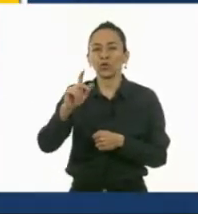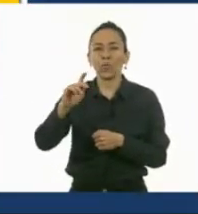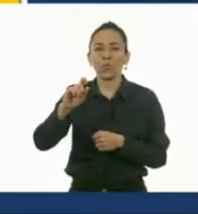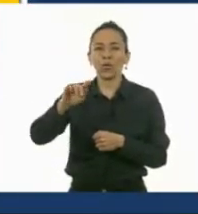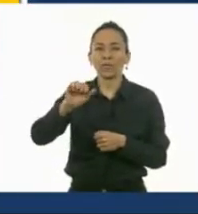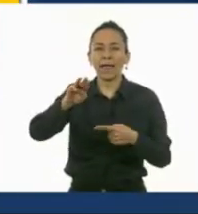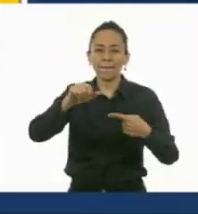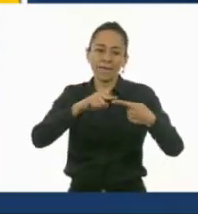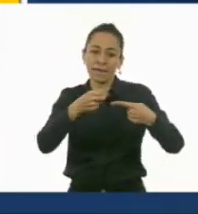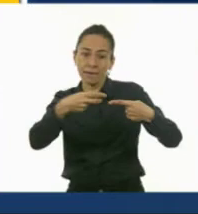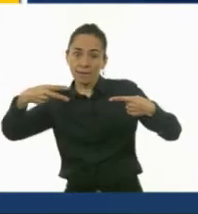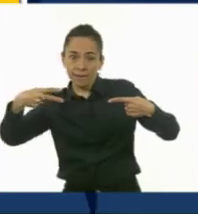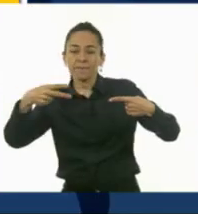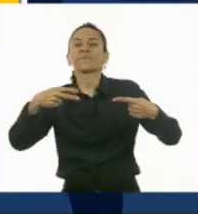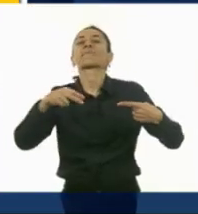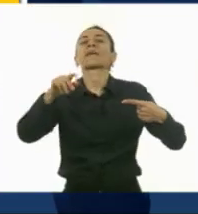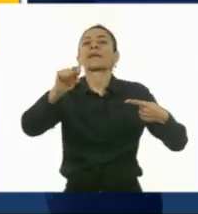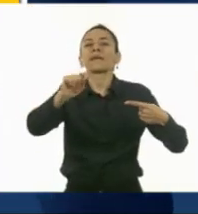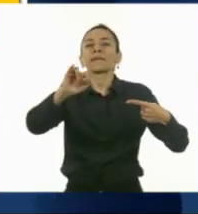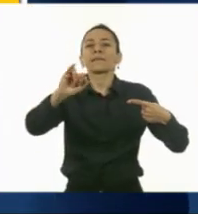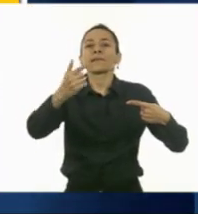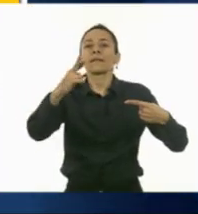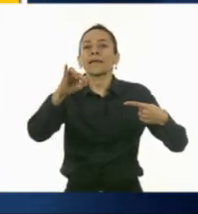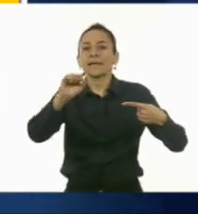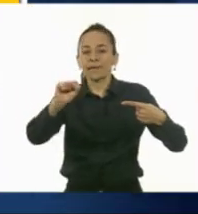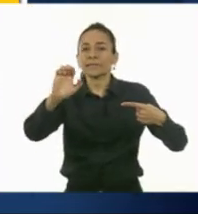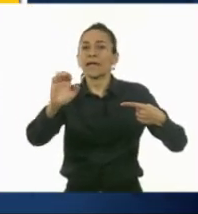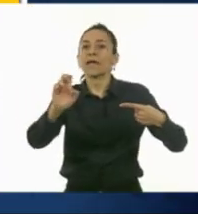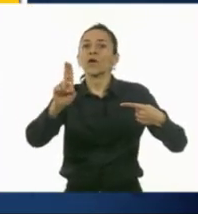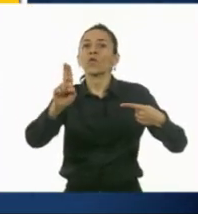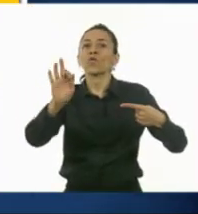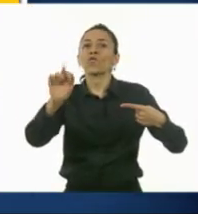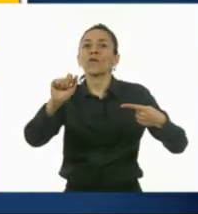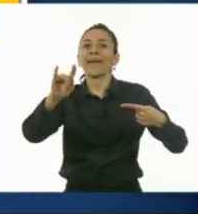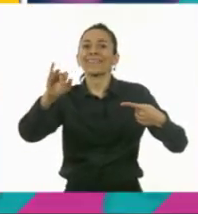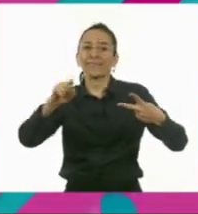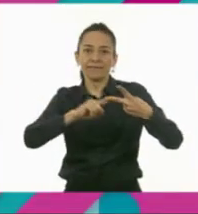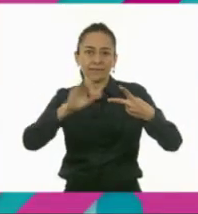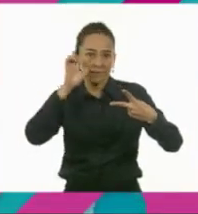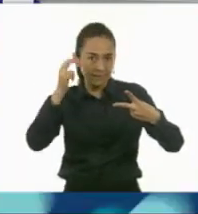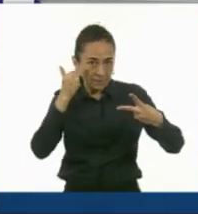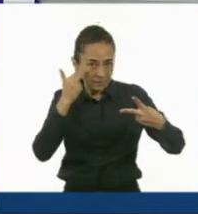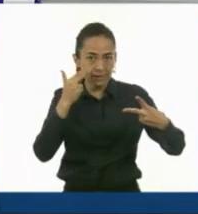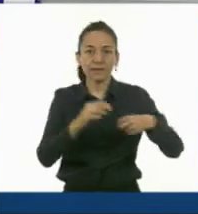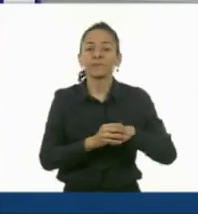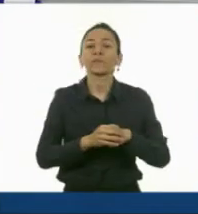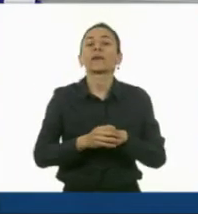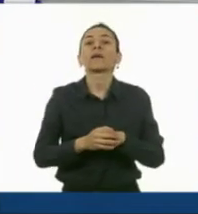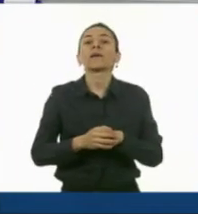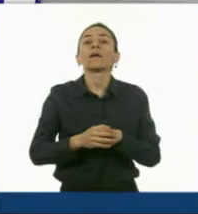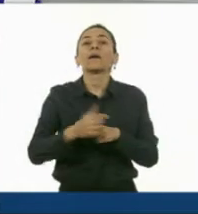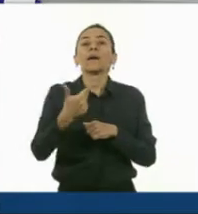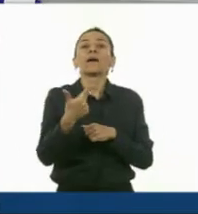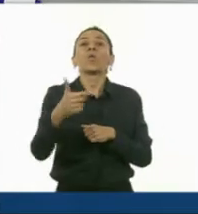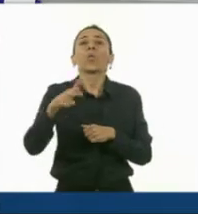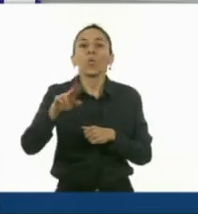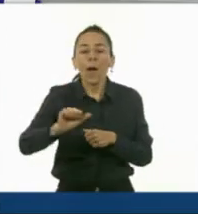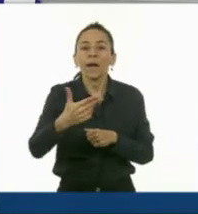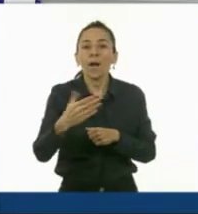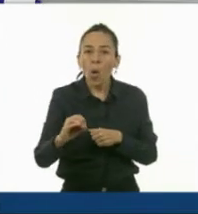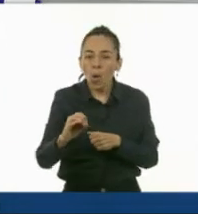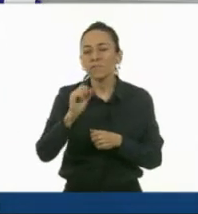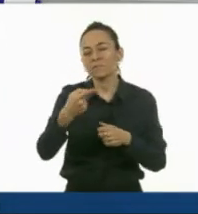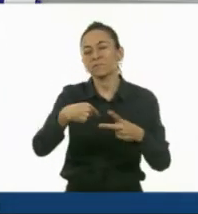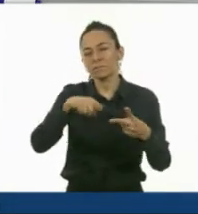Éufrates, China, entre los ríos Huanghe y Yangtze-Kiang, Egipto, al lado del río